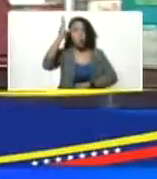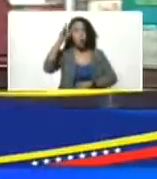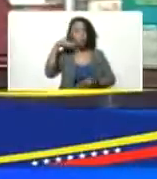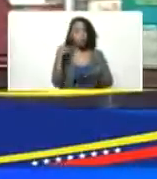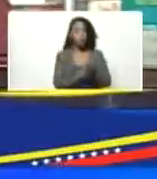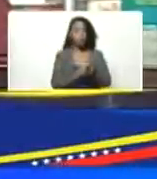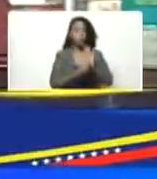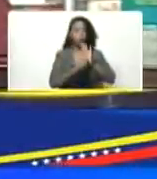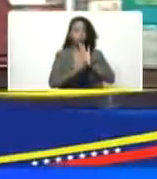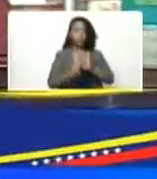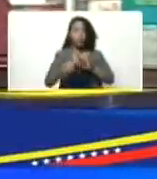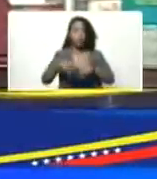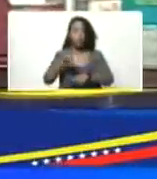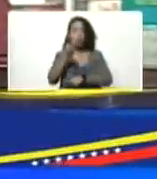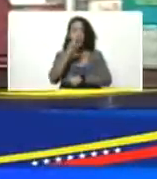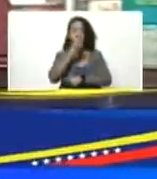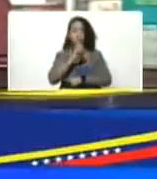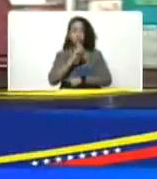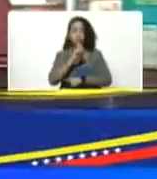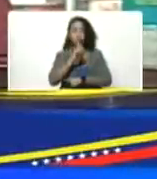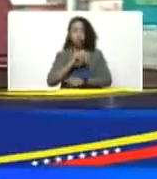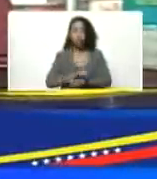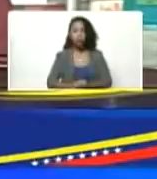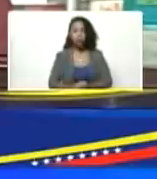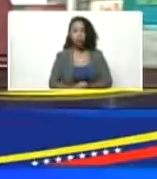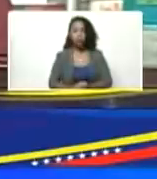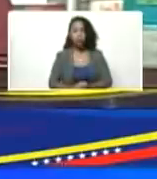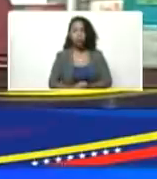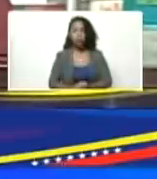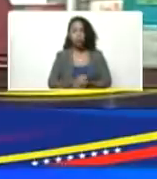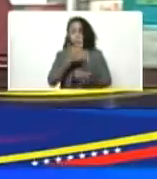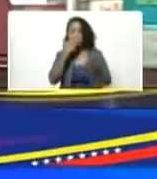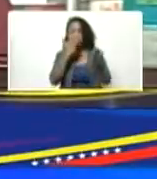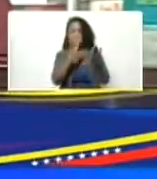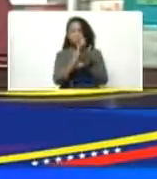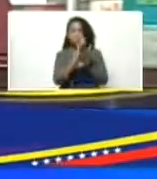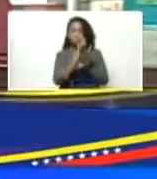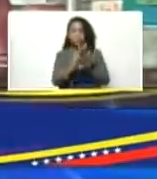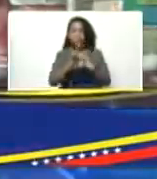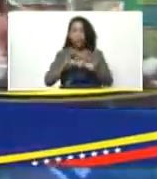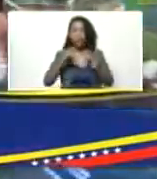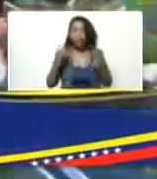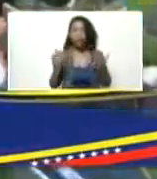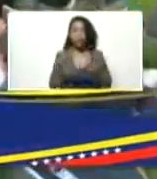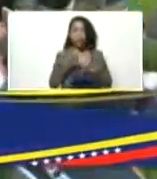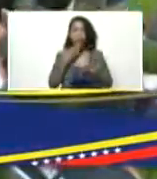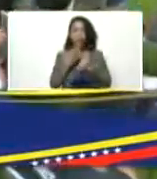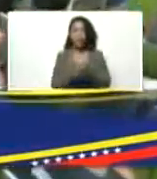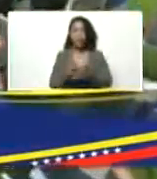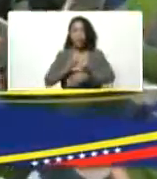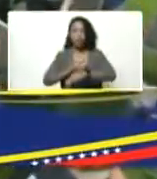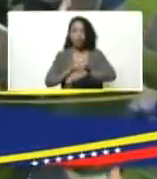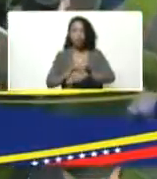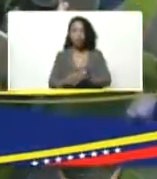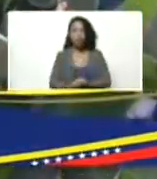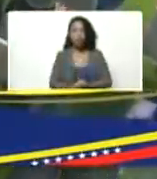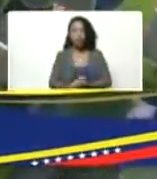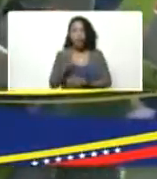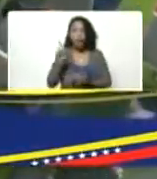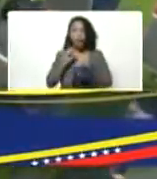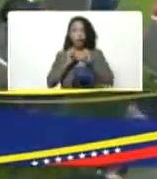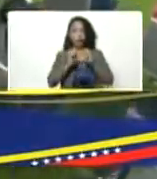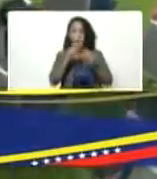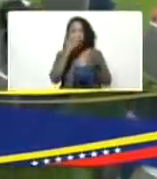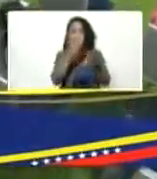demostró en estos 2 años de enfrentamiento de la pandemia. Muchas gracias, doctor Carlos Alvarado. Él continúa